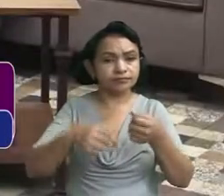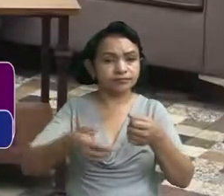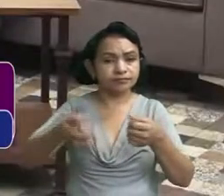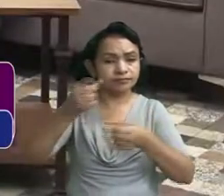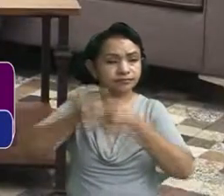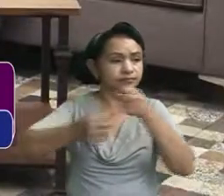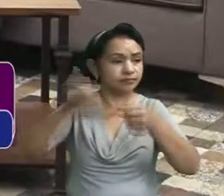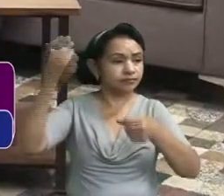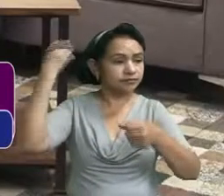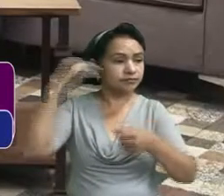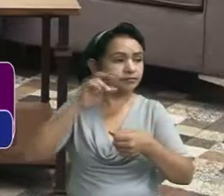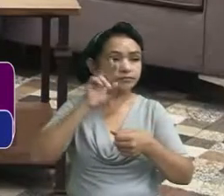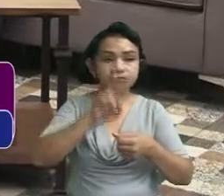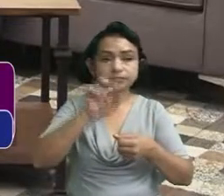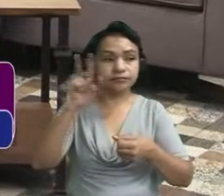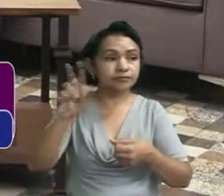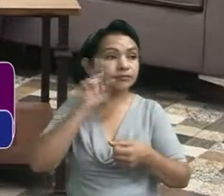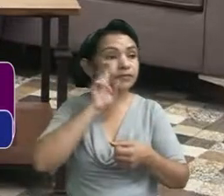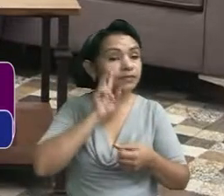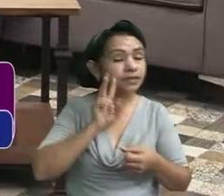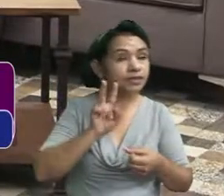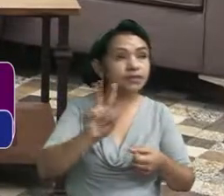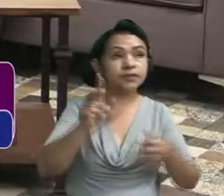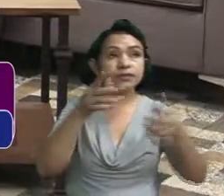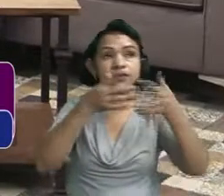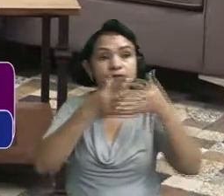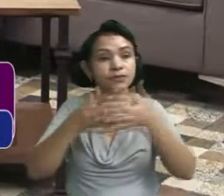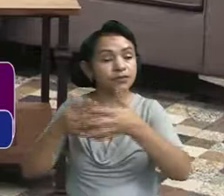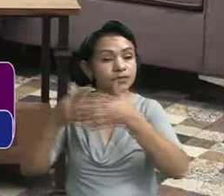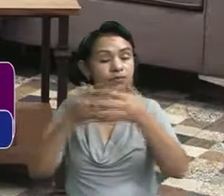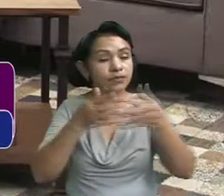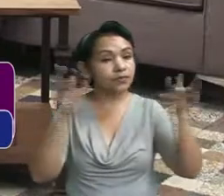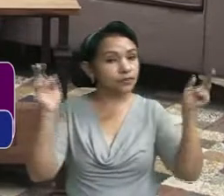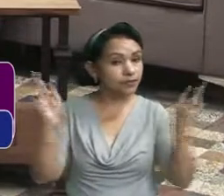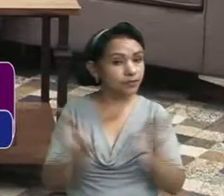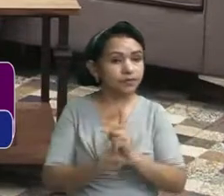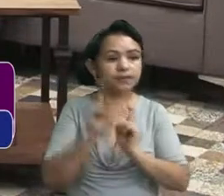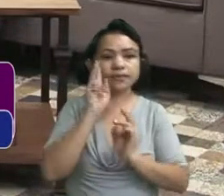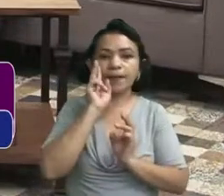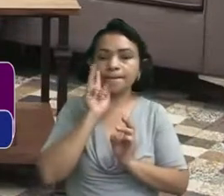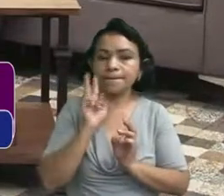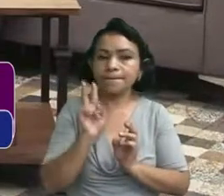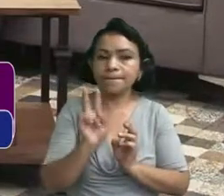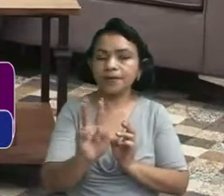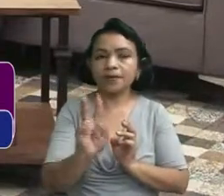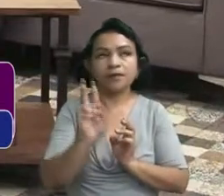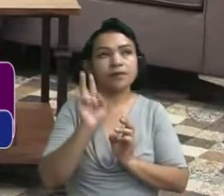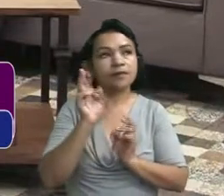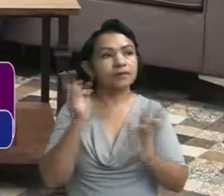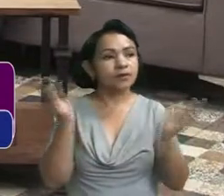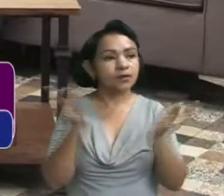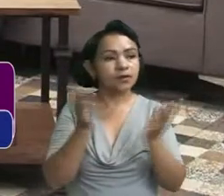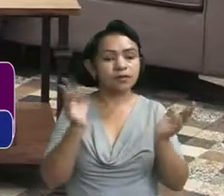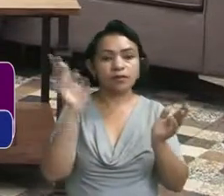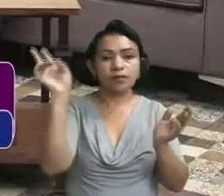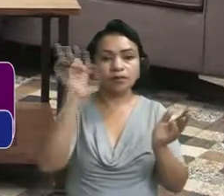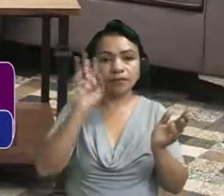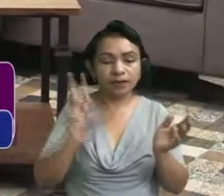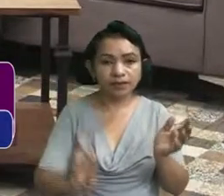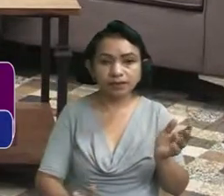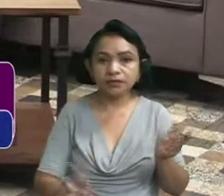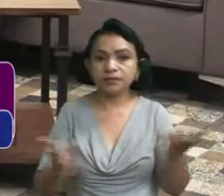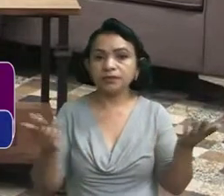de violencia y ver al imperialismo norteamericano tan descarado, y ahí lo podemos ver, por ejemplo, con Venezuela. Y en ese